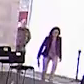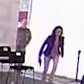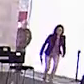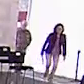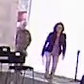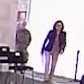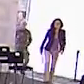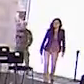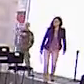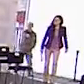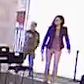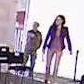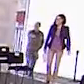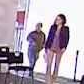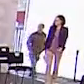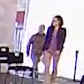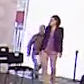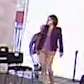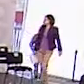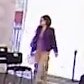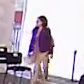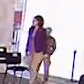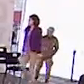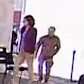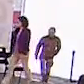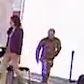a José María Morelos,